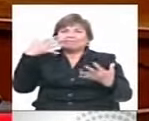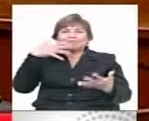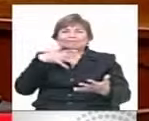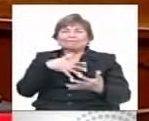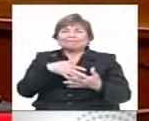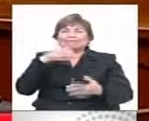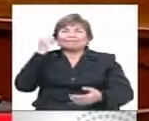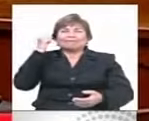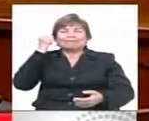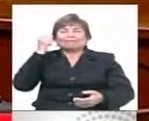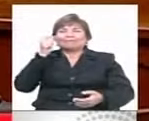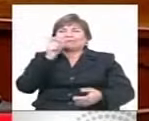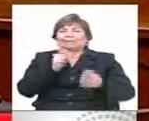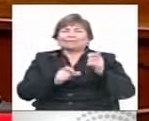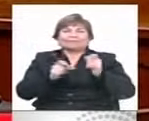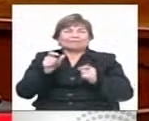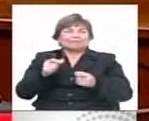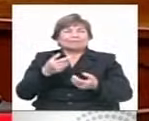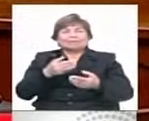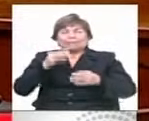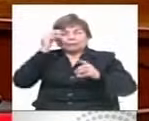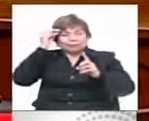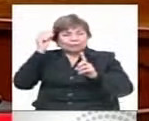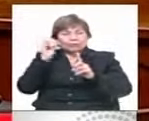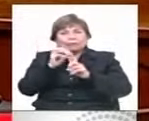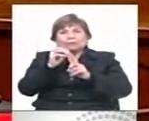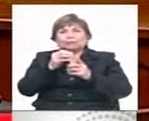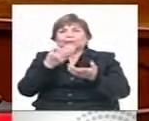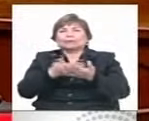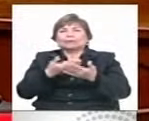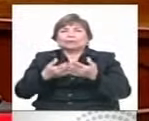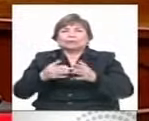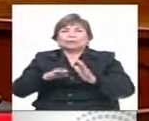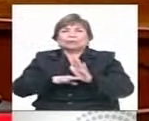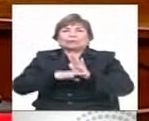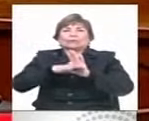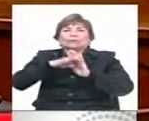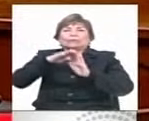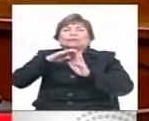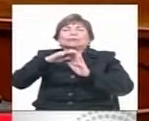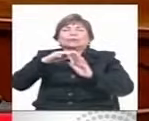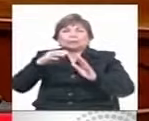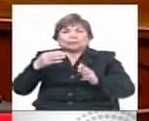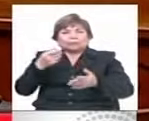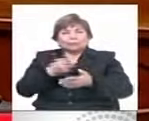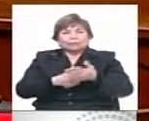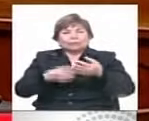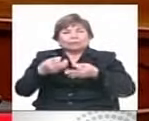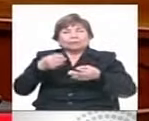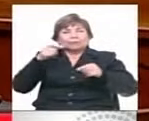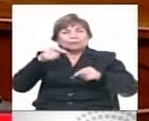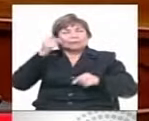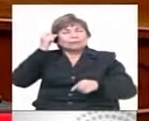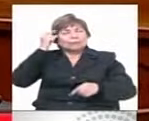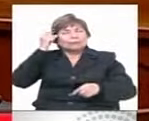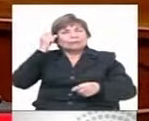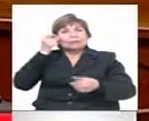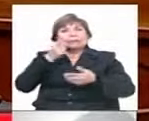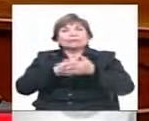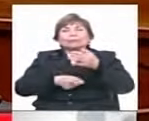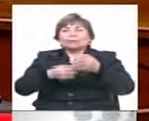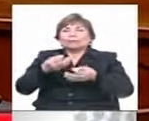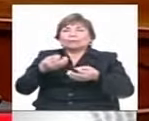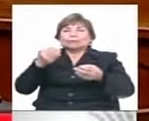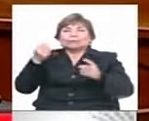derechos, limita oportunidades y afecta nuestro crecimiento económico. En ese sentido, la violencia de